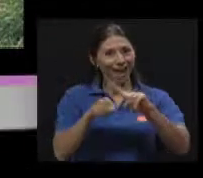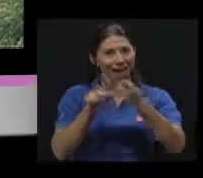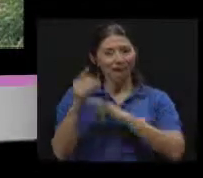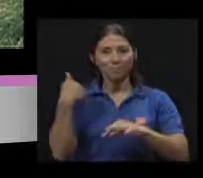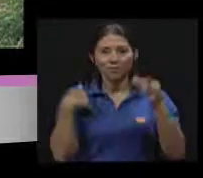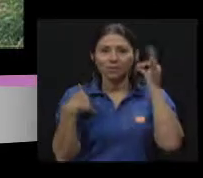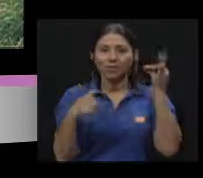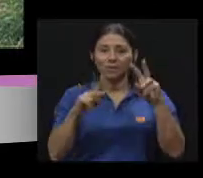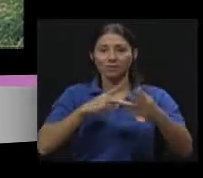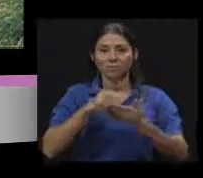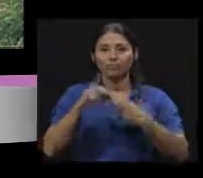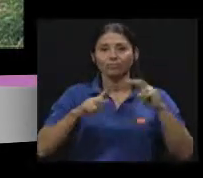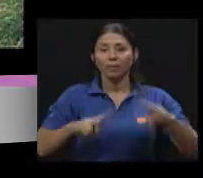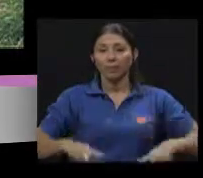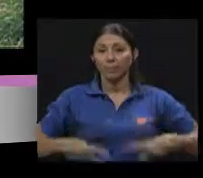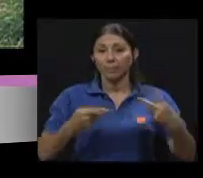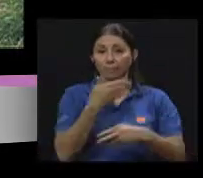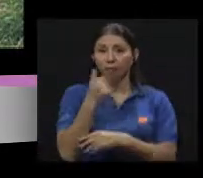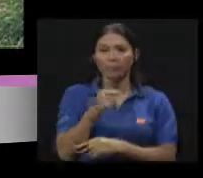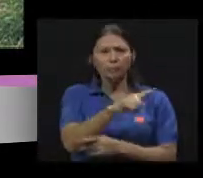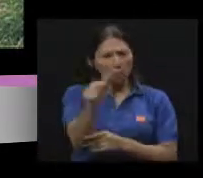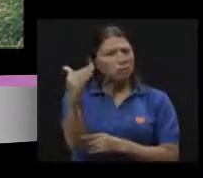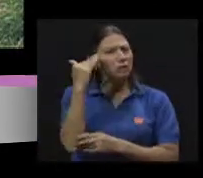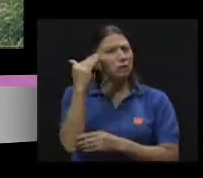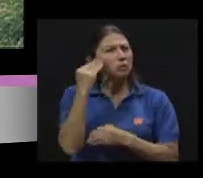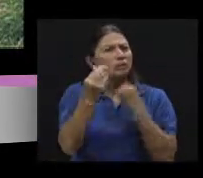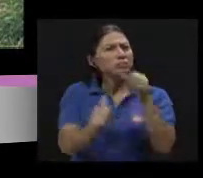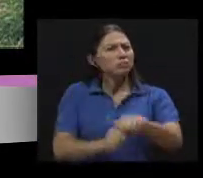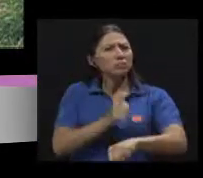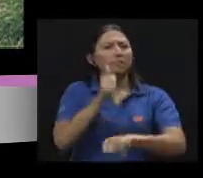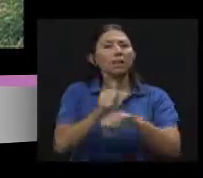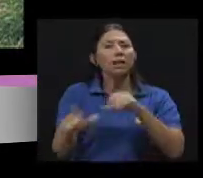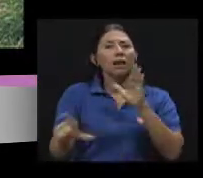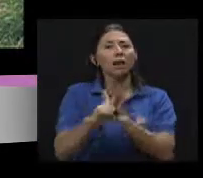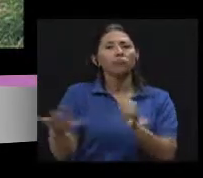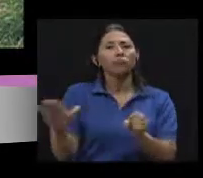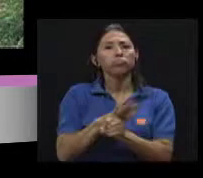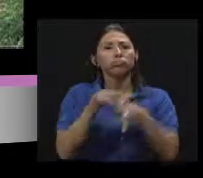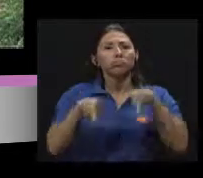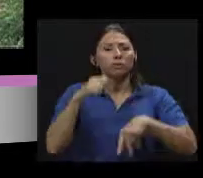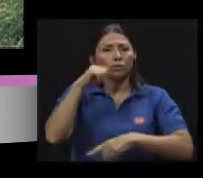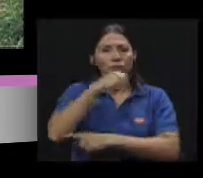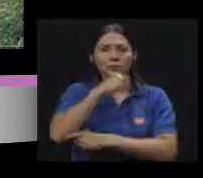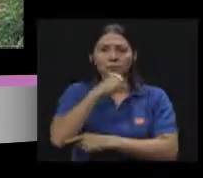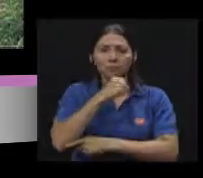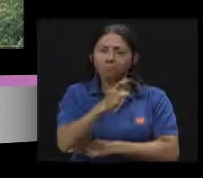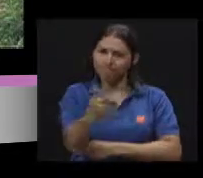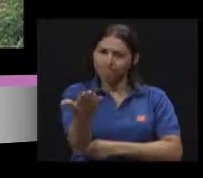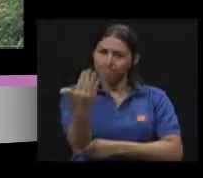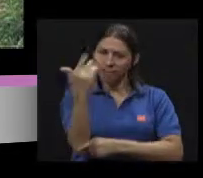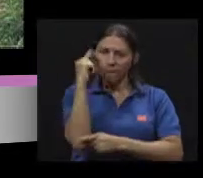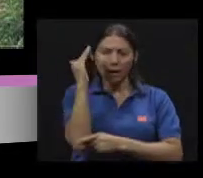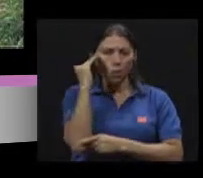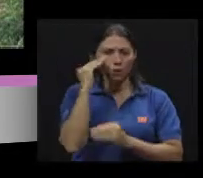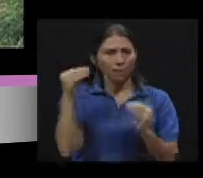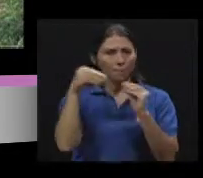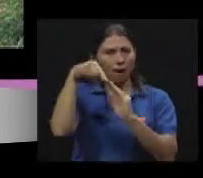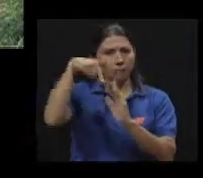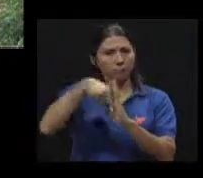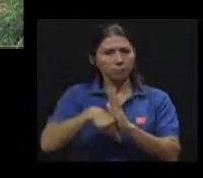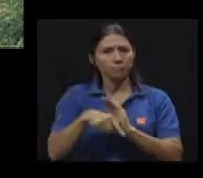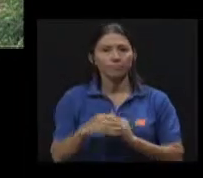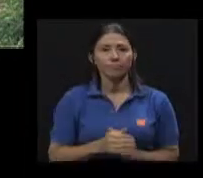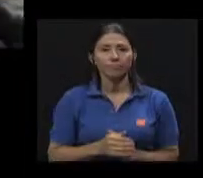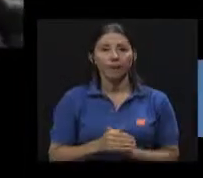Hola amigos y amigas de Vivir Mejor. ¿Conocen ustedes lo que establece la Ley Integral para el Adulto Mayor? Acompáñenme para